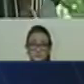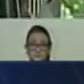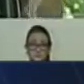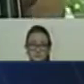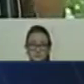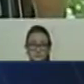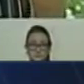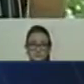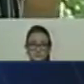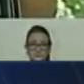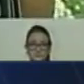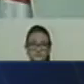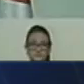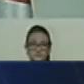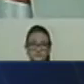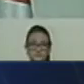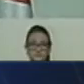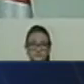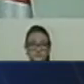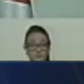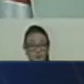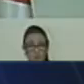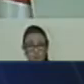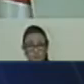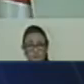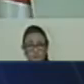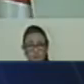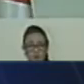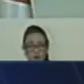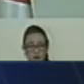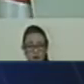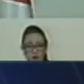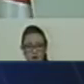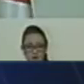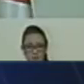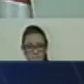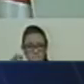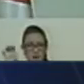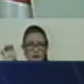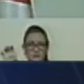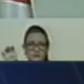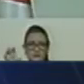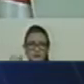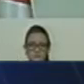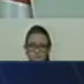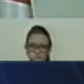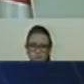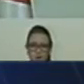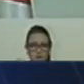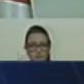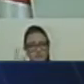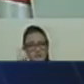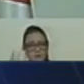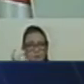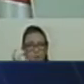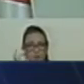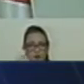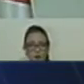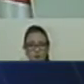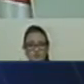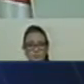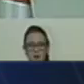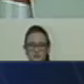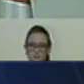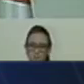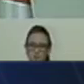Y bueno, también he anunciado por el Carnet de la Patria el bono del Día de la Mujer, 8 de marzo, para